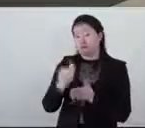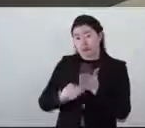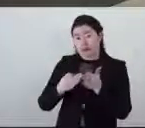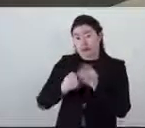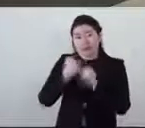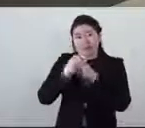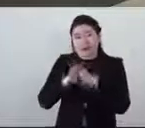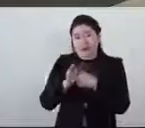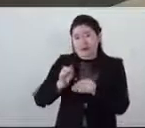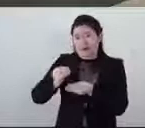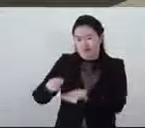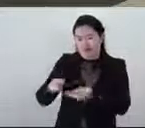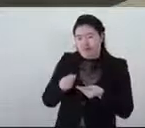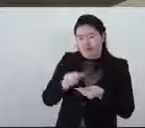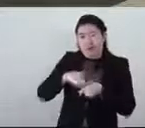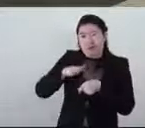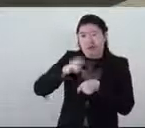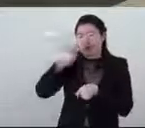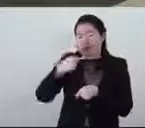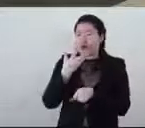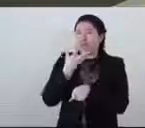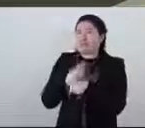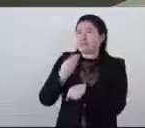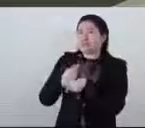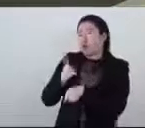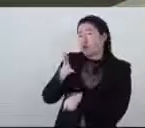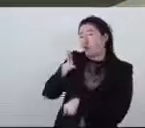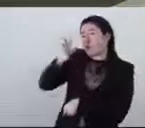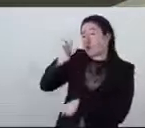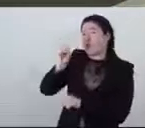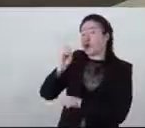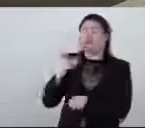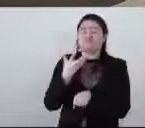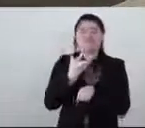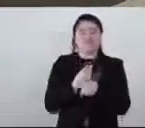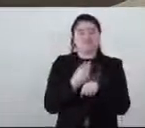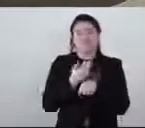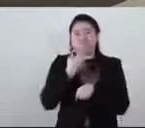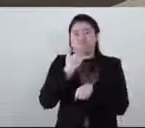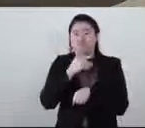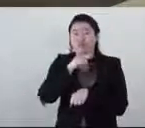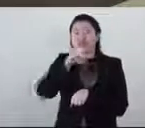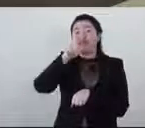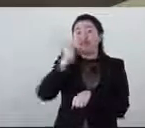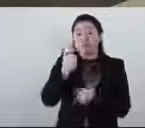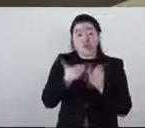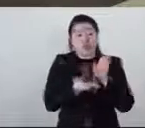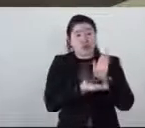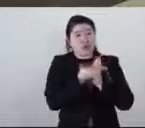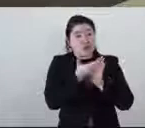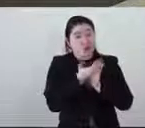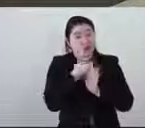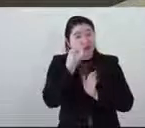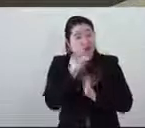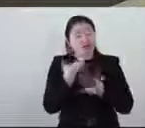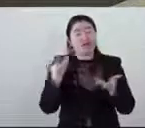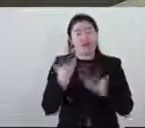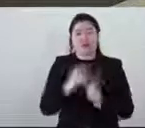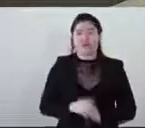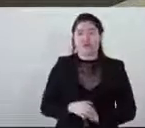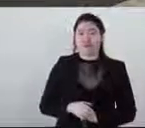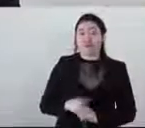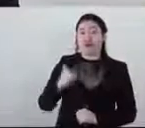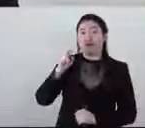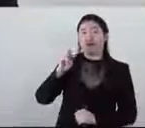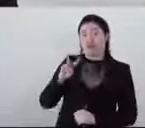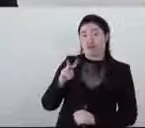información complementaria, relacionada con posibles reparaciones y rehabilitaciones realizadas posteriores a la construcción. DNB